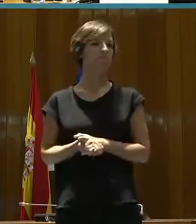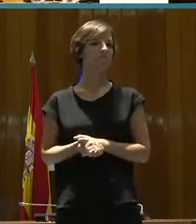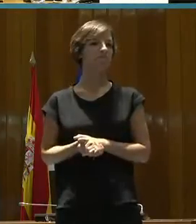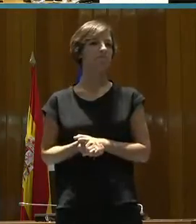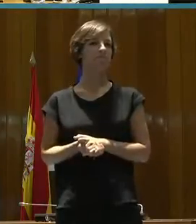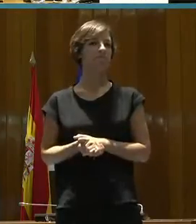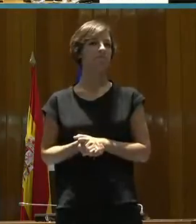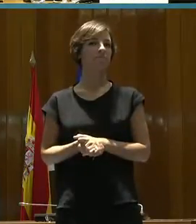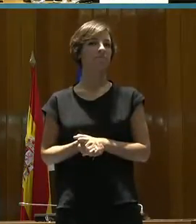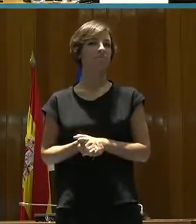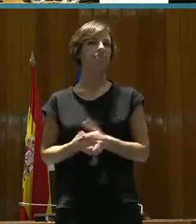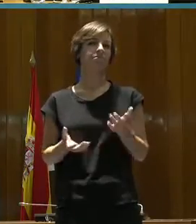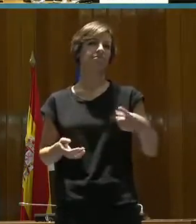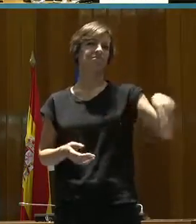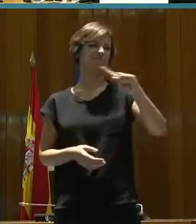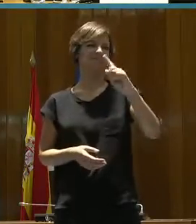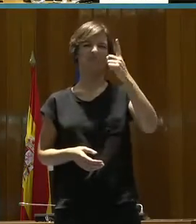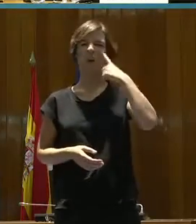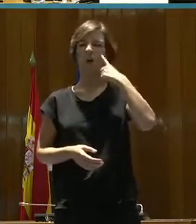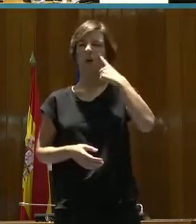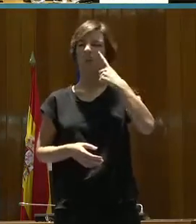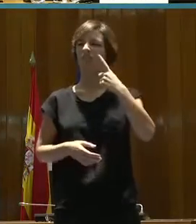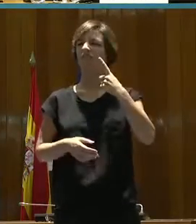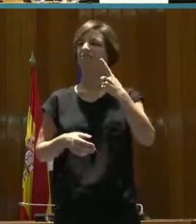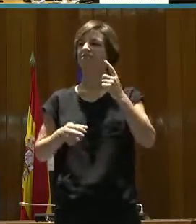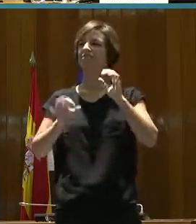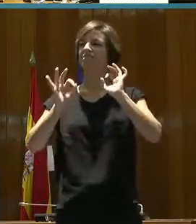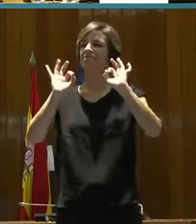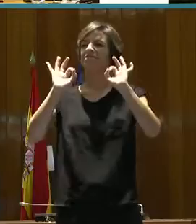también es conocido por todos ustedes la particularidad